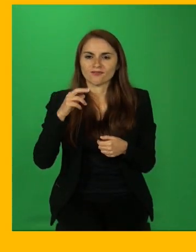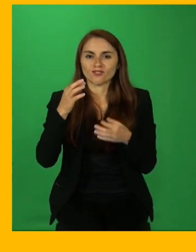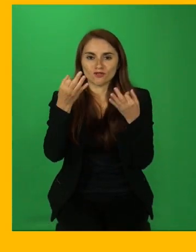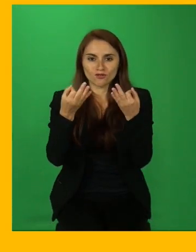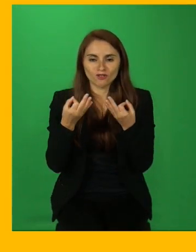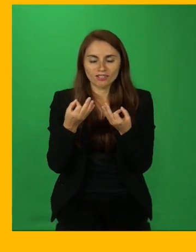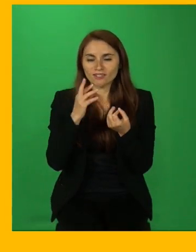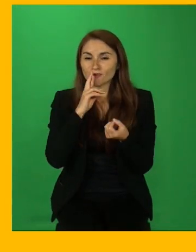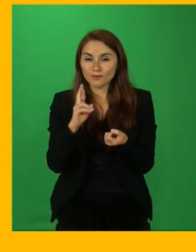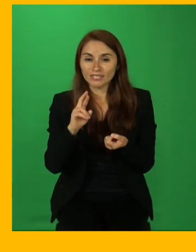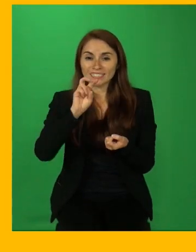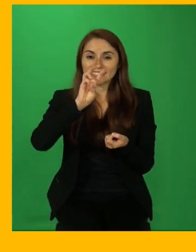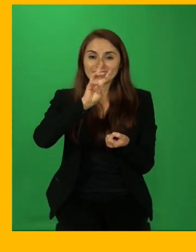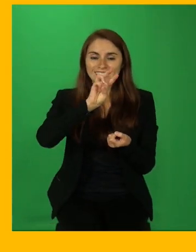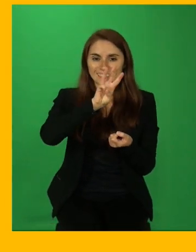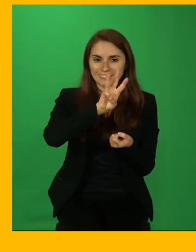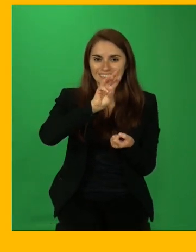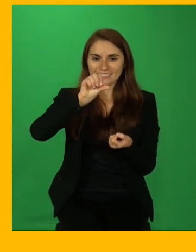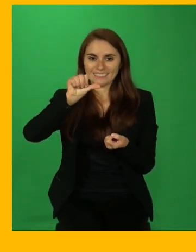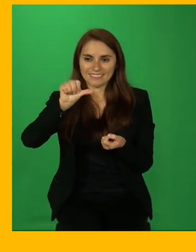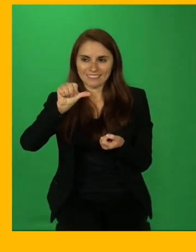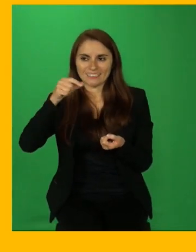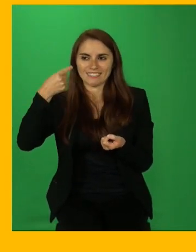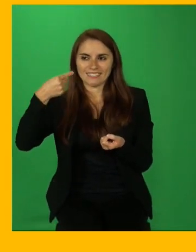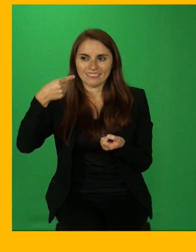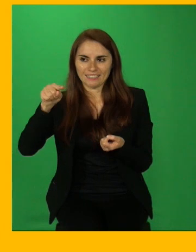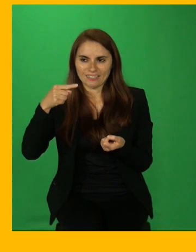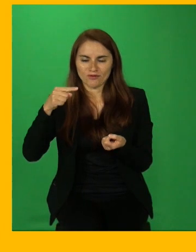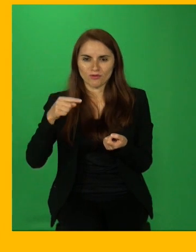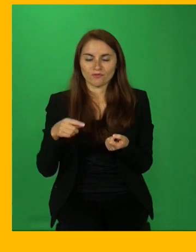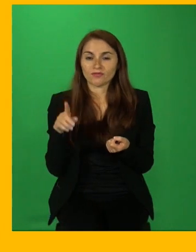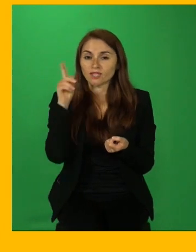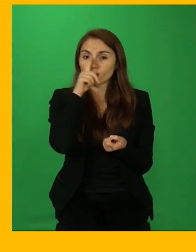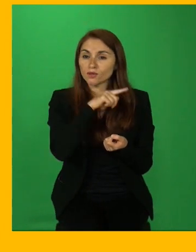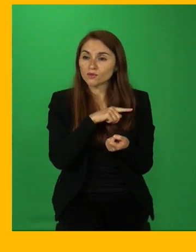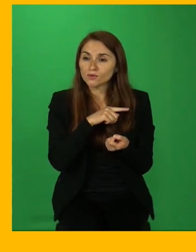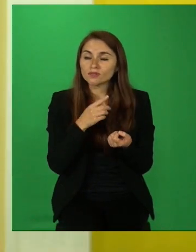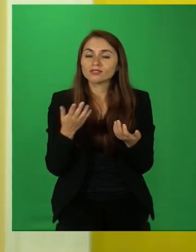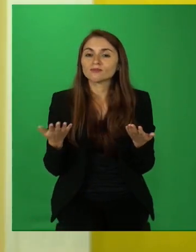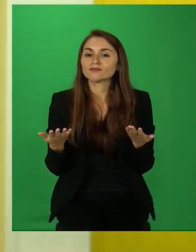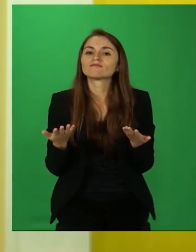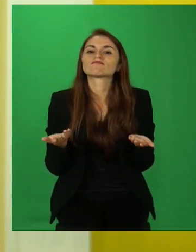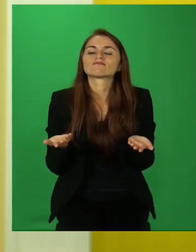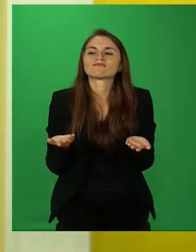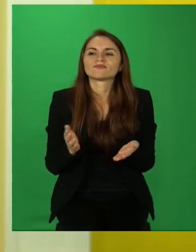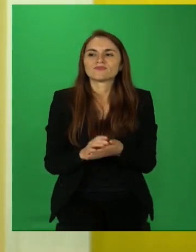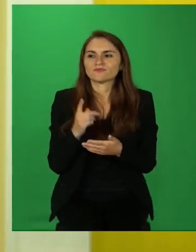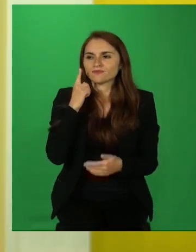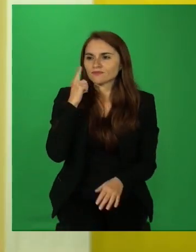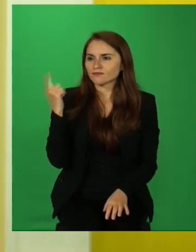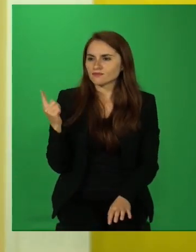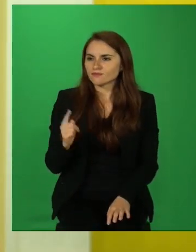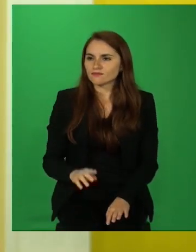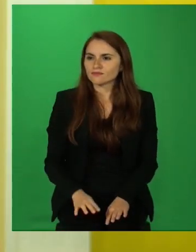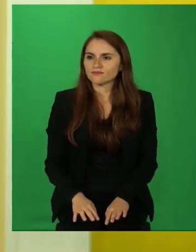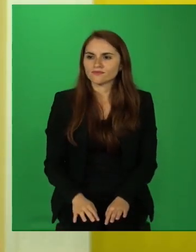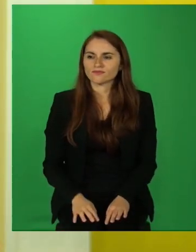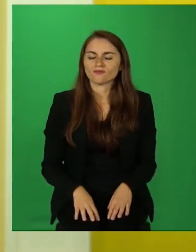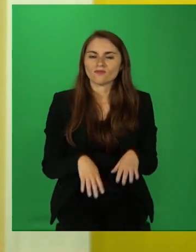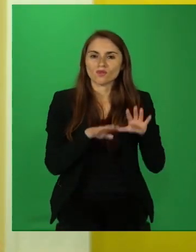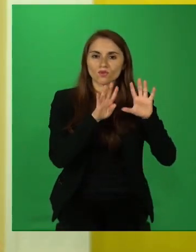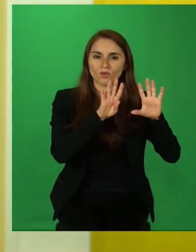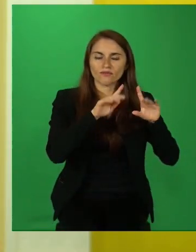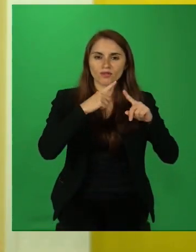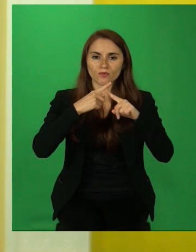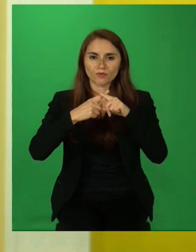daría 36 muy fácil y para finalizar este último tenemos 9 por